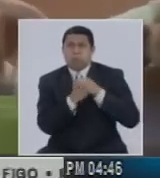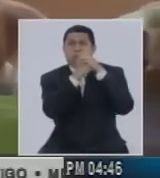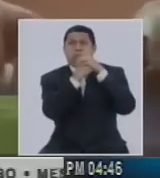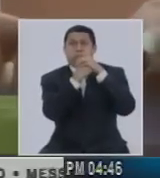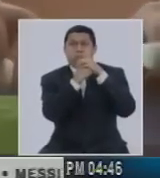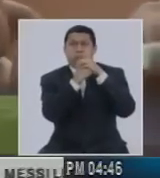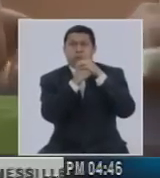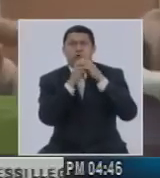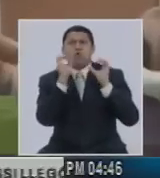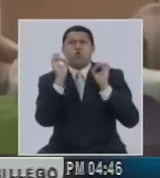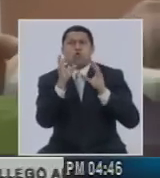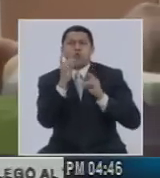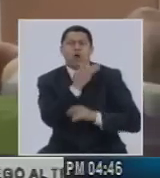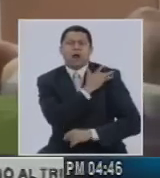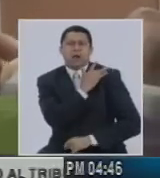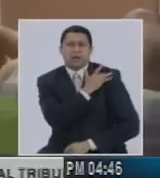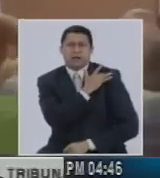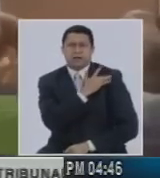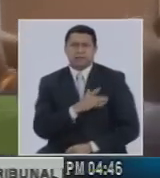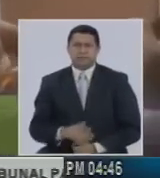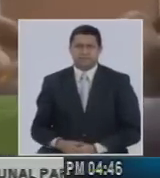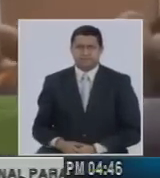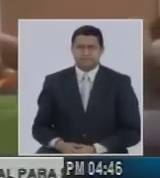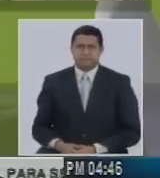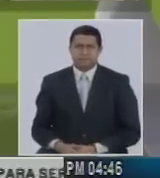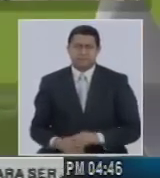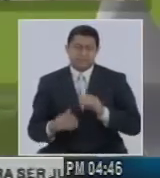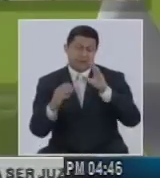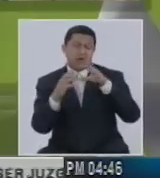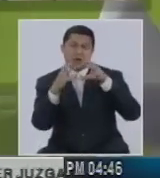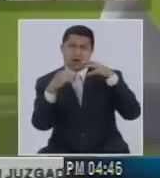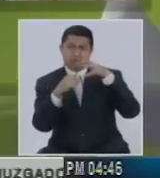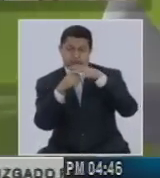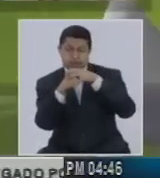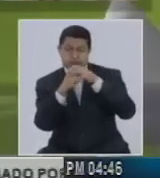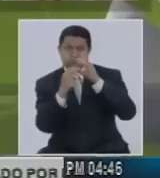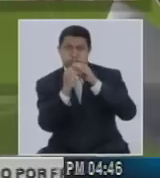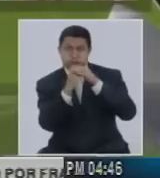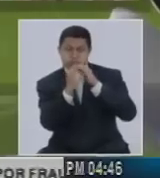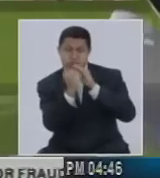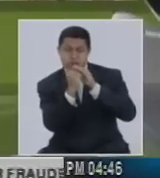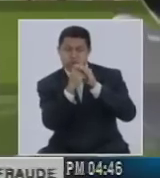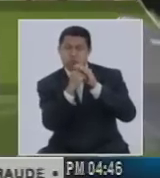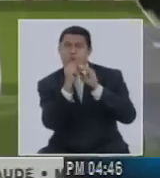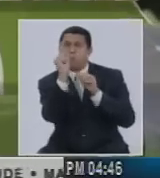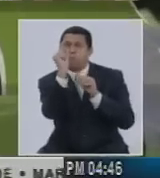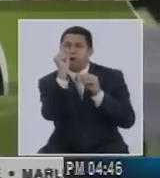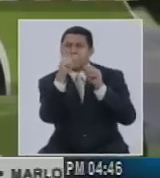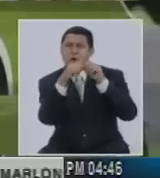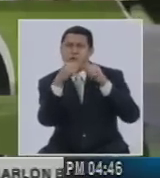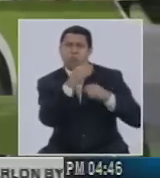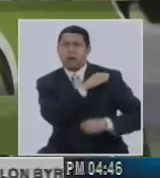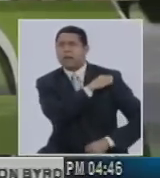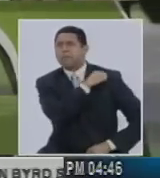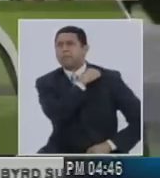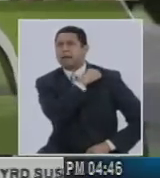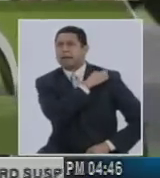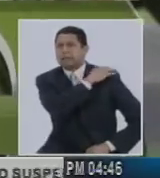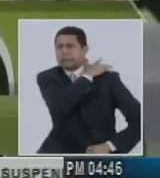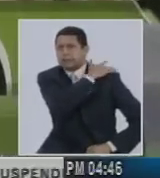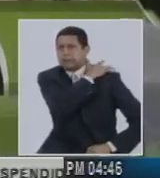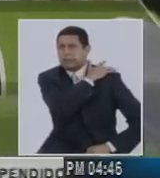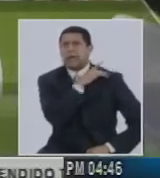impacta aquí contra este ligamento y el acromión, que es un huesito pequeño en la paleta humeral.